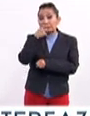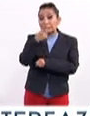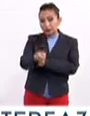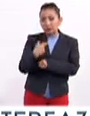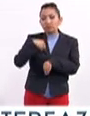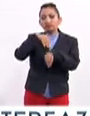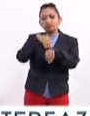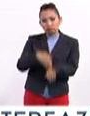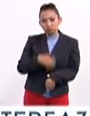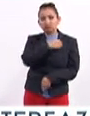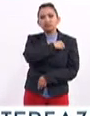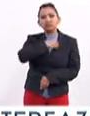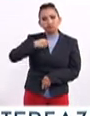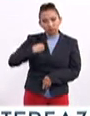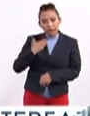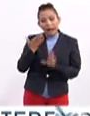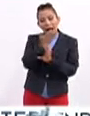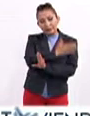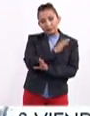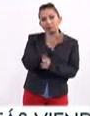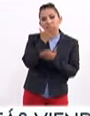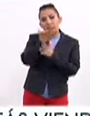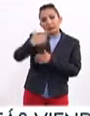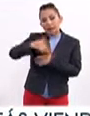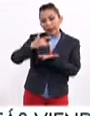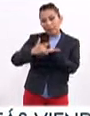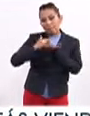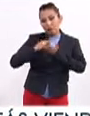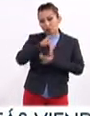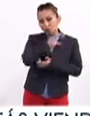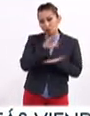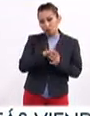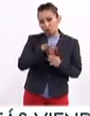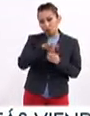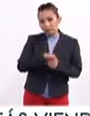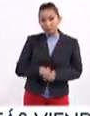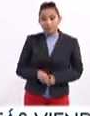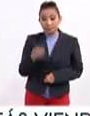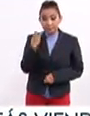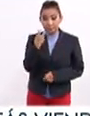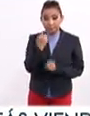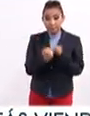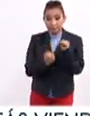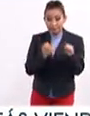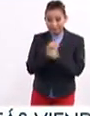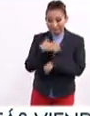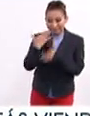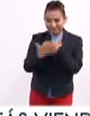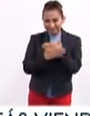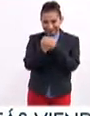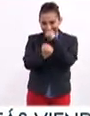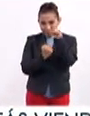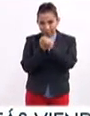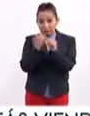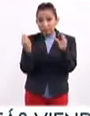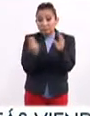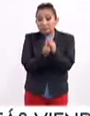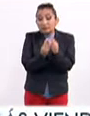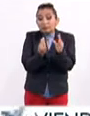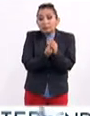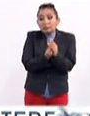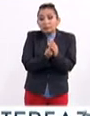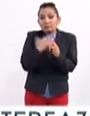que cumplirá las promesas que hizo cuando acudió en busca de apoyo electoral. Este año, en el próximo ciclo